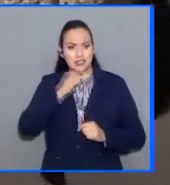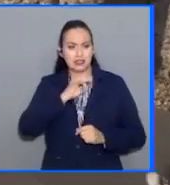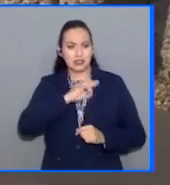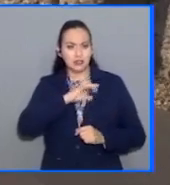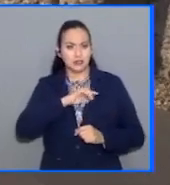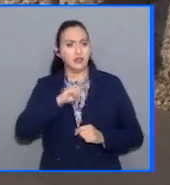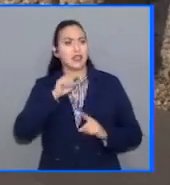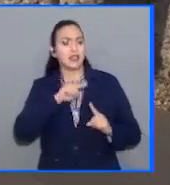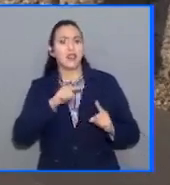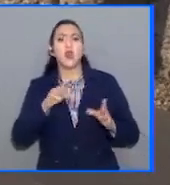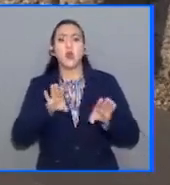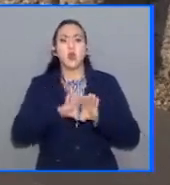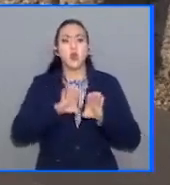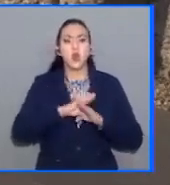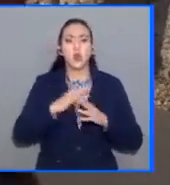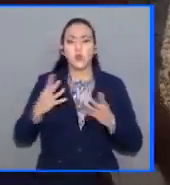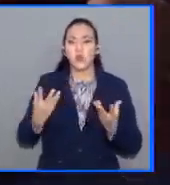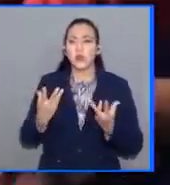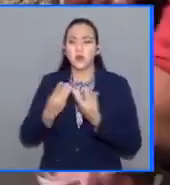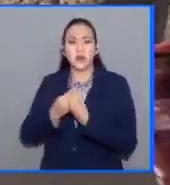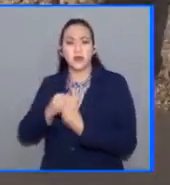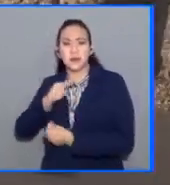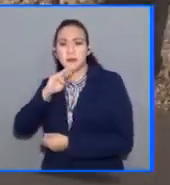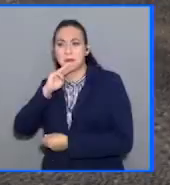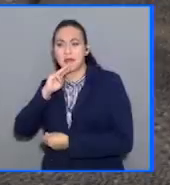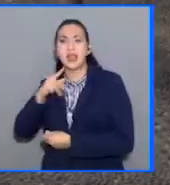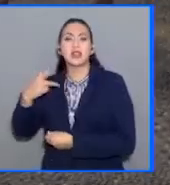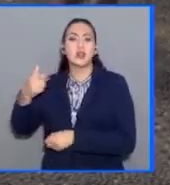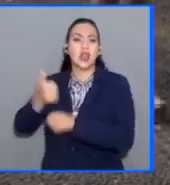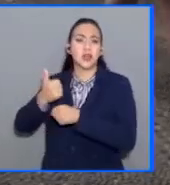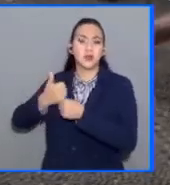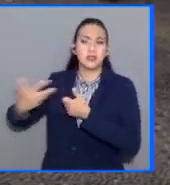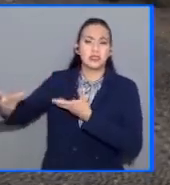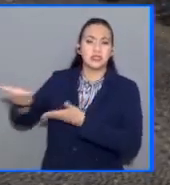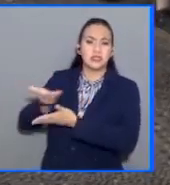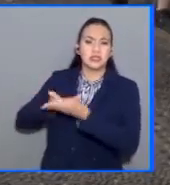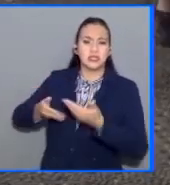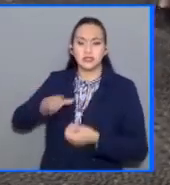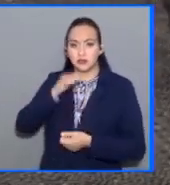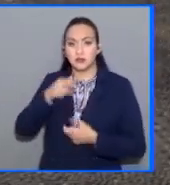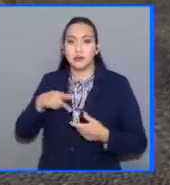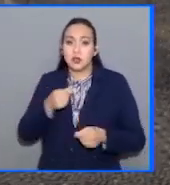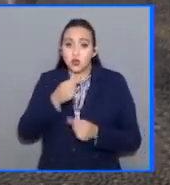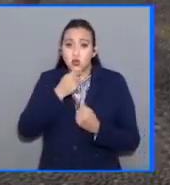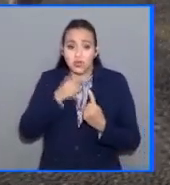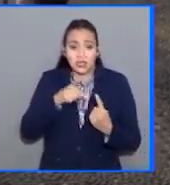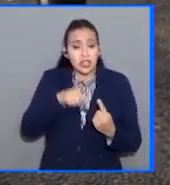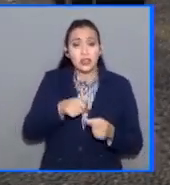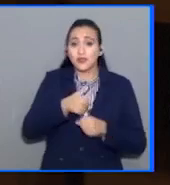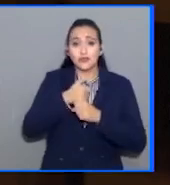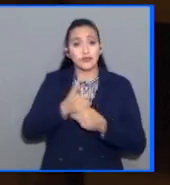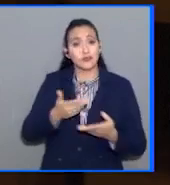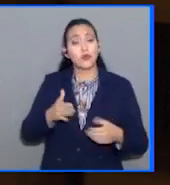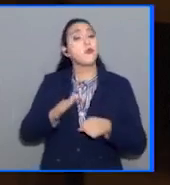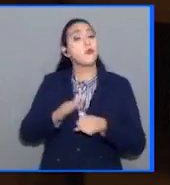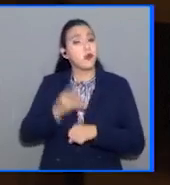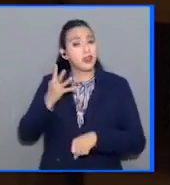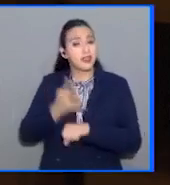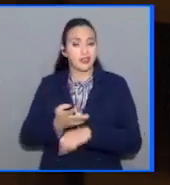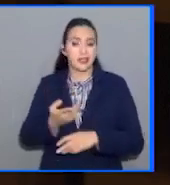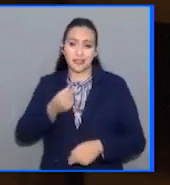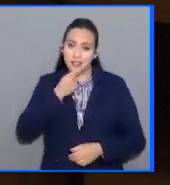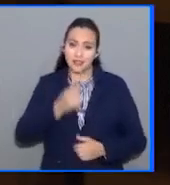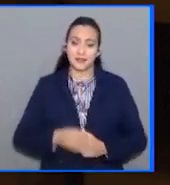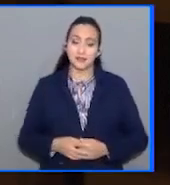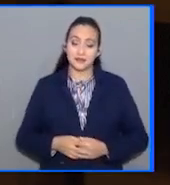de su madre, la disposición afectaba los derechos de quienes no cometieron la conducta sancionada. Es decir,